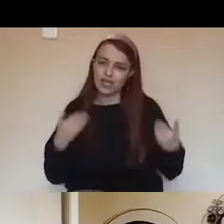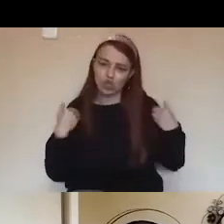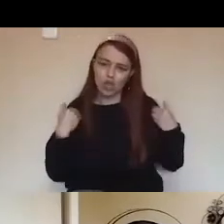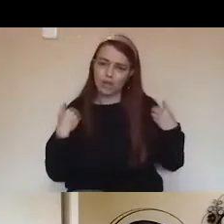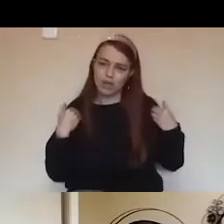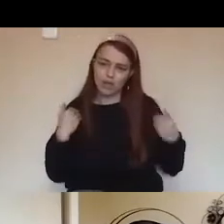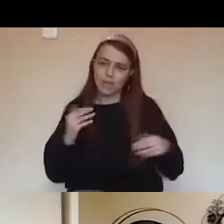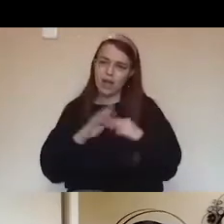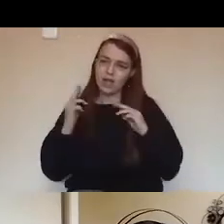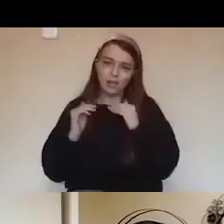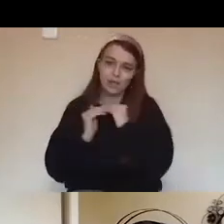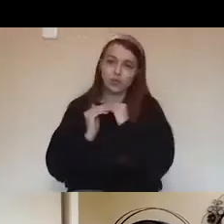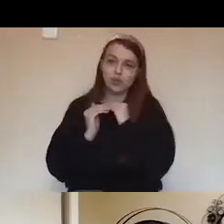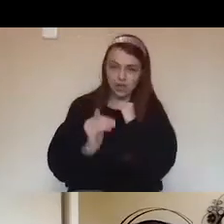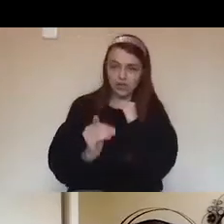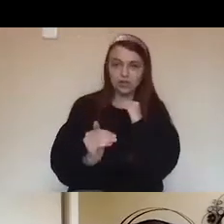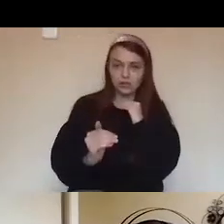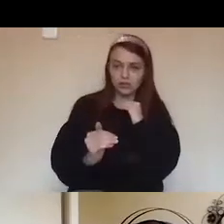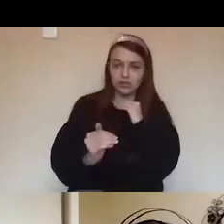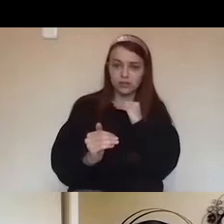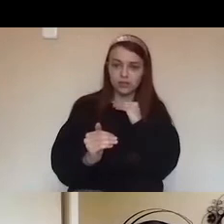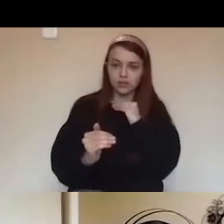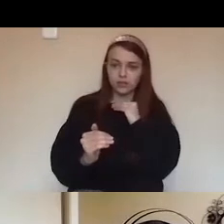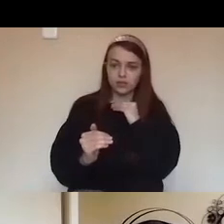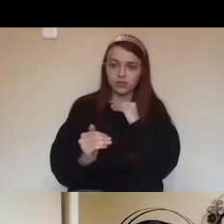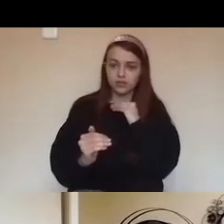de la sustentabilidad. Es muy, muy importante